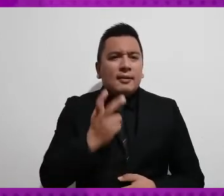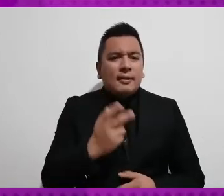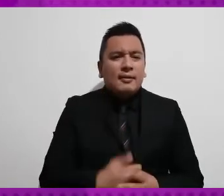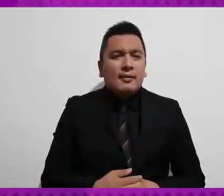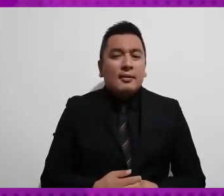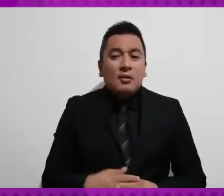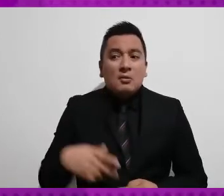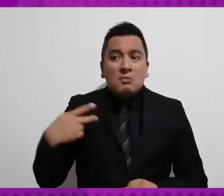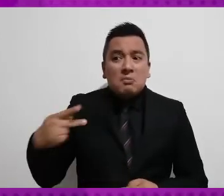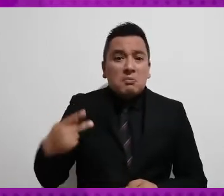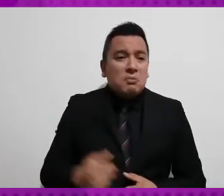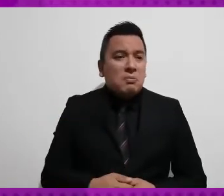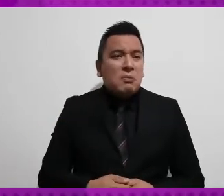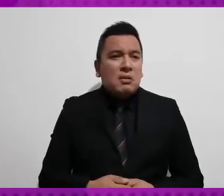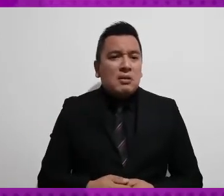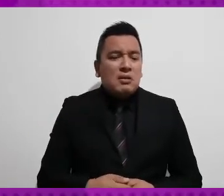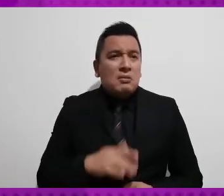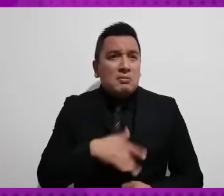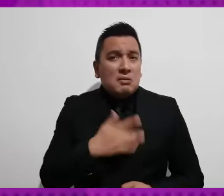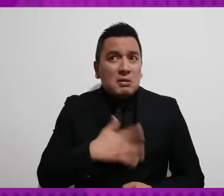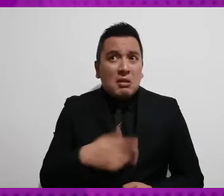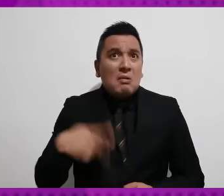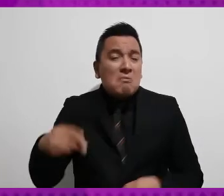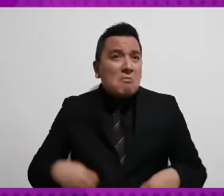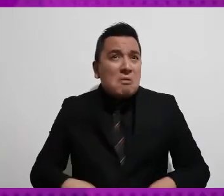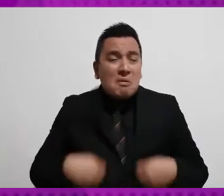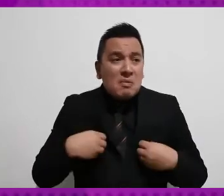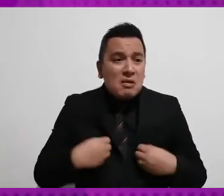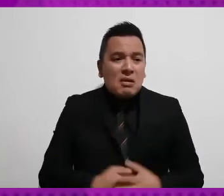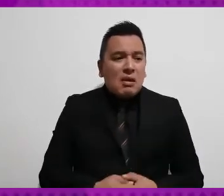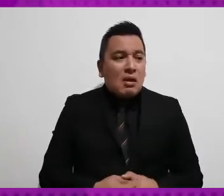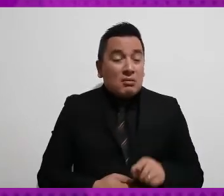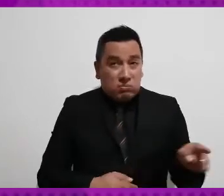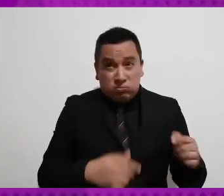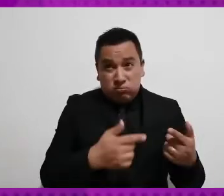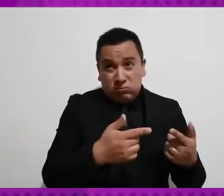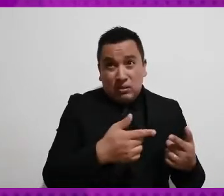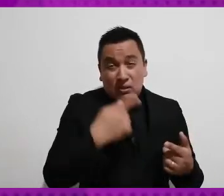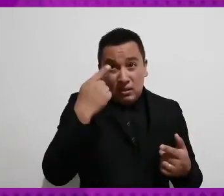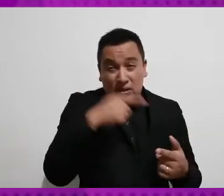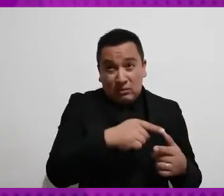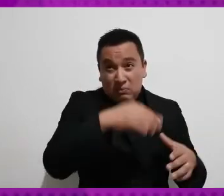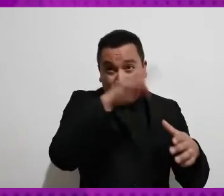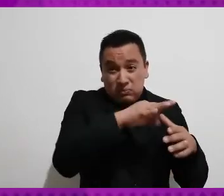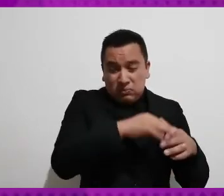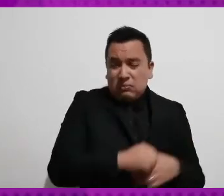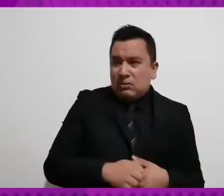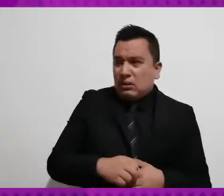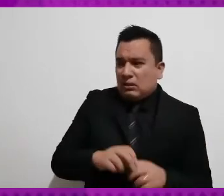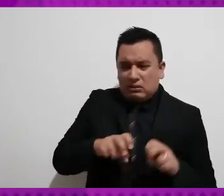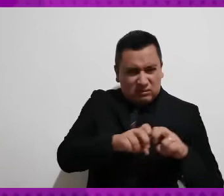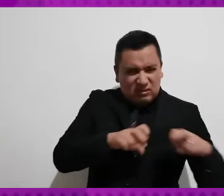estas características con las que ellos se identifican no tendría por qué ser un obstáculo o un impedimento o